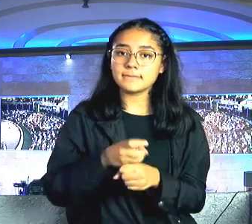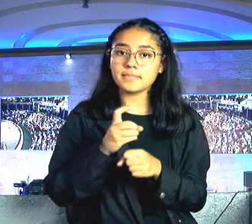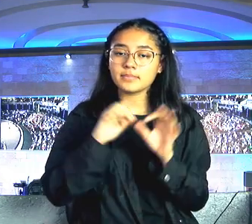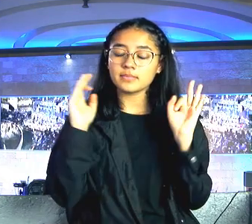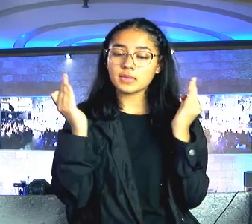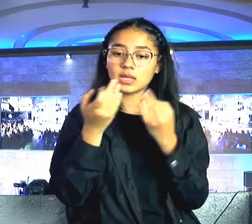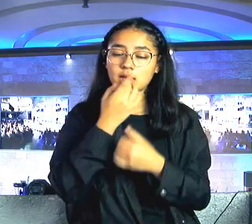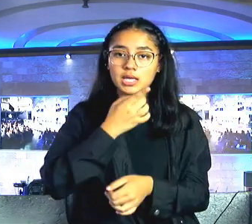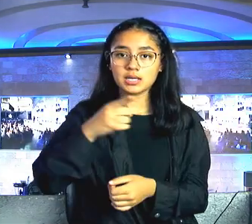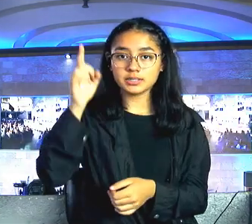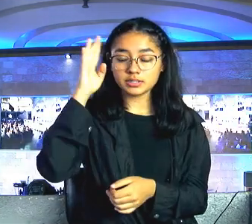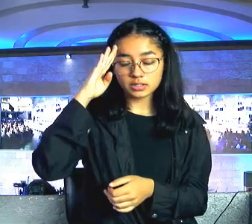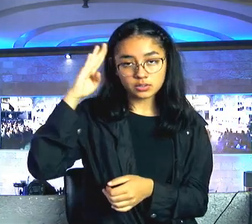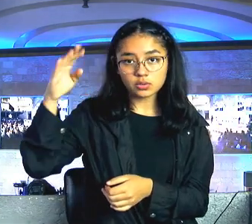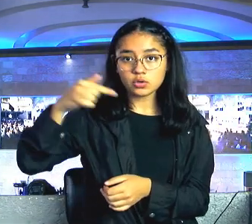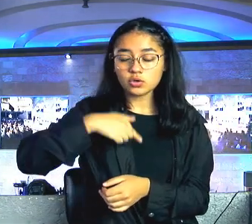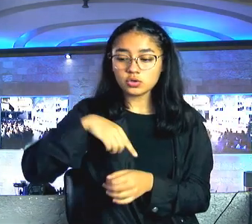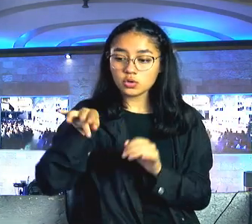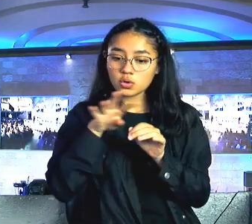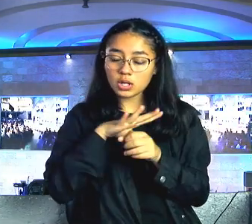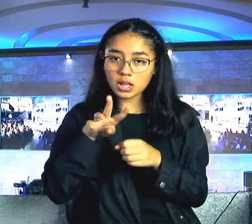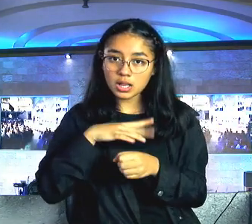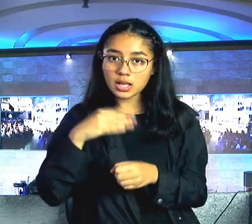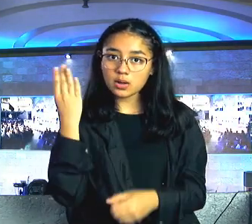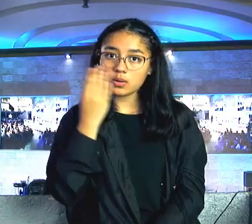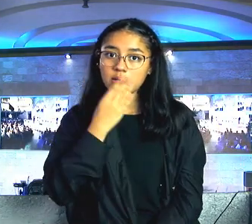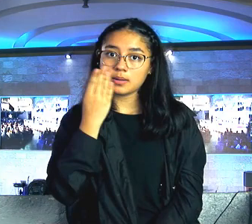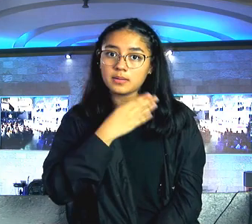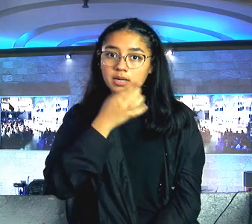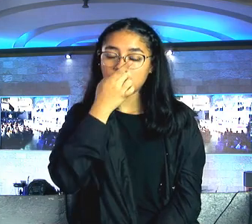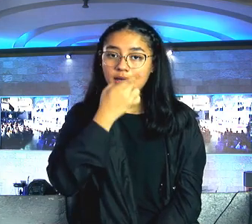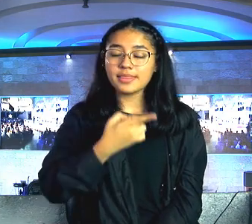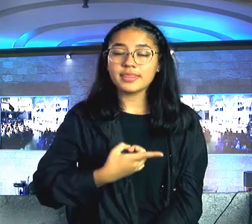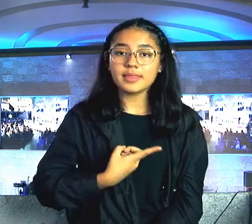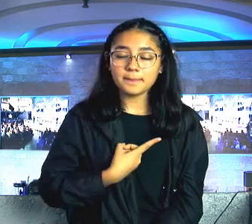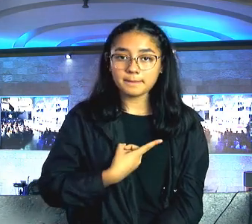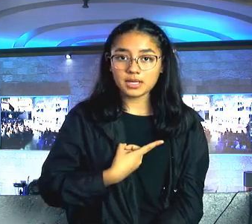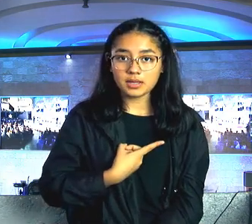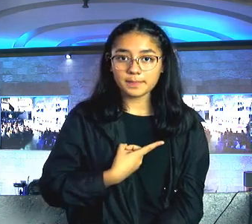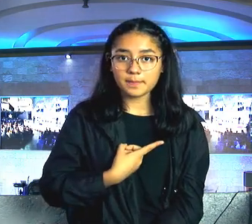Señor, mientras yo leo la Biblia, dime.